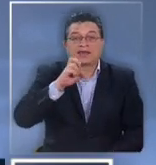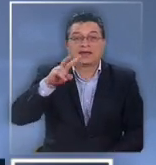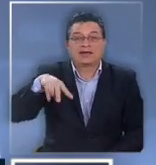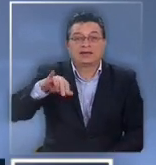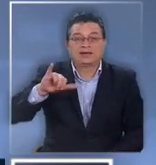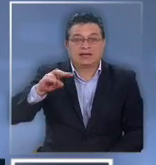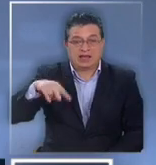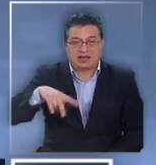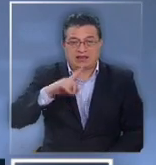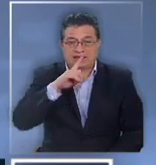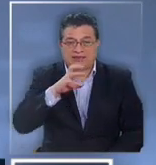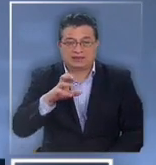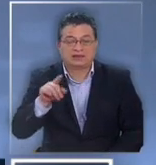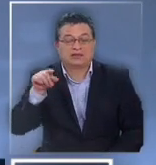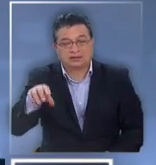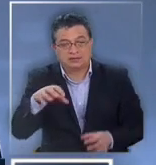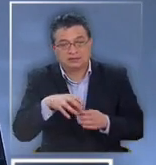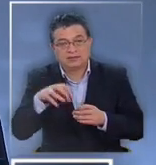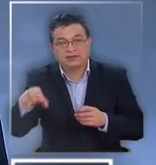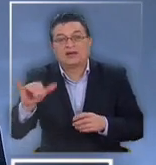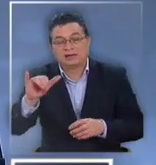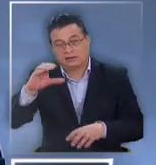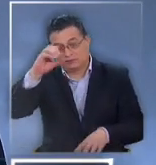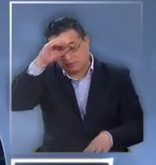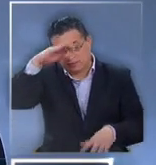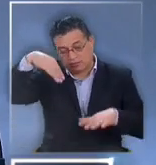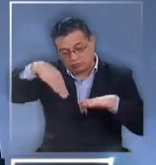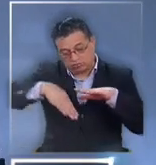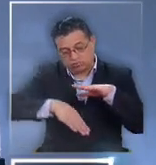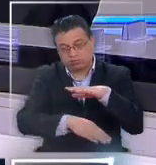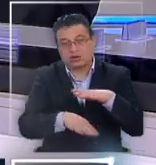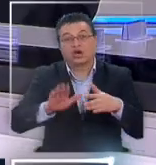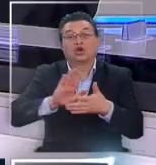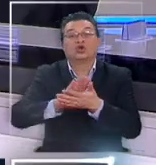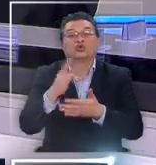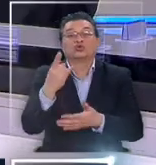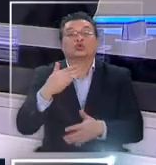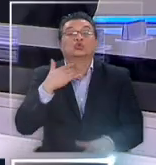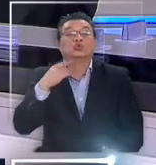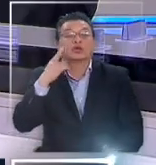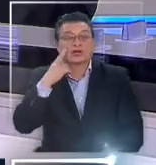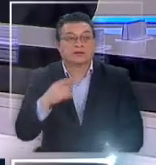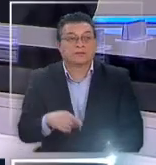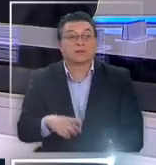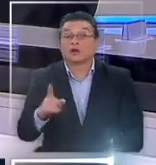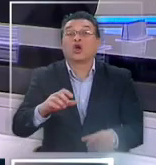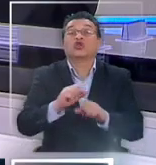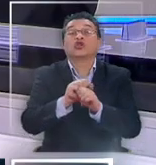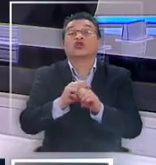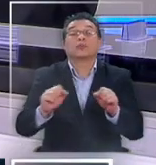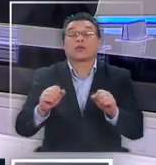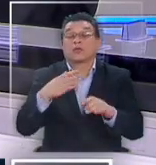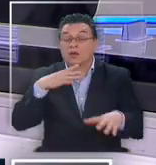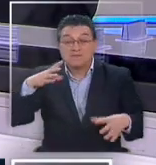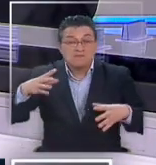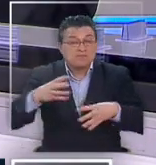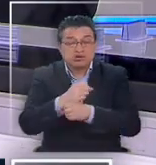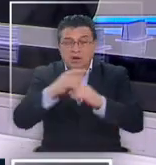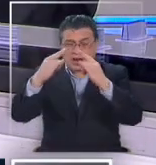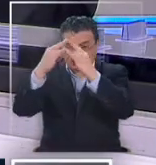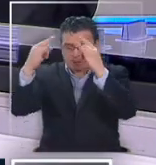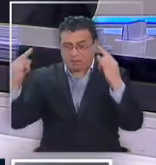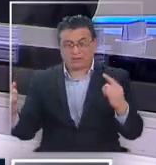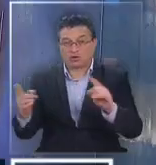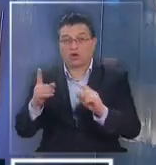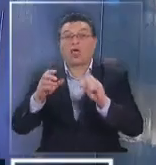teniente y también en la mina subterránea de chucky y digo usted dice no se puede improvisar un campamento de la última mañana pero tenemos